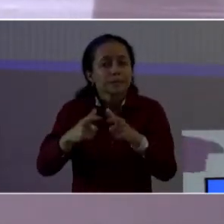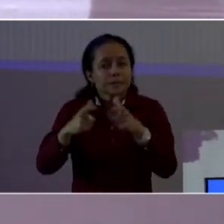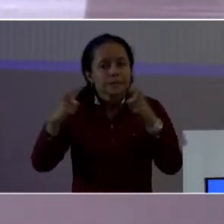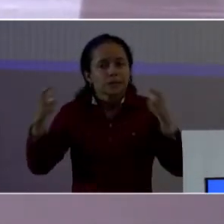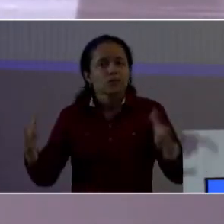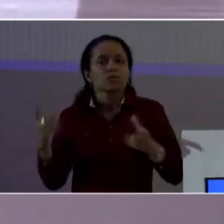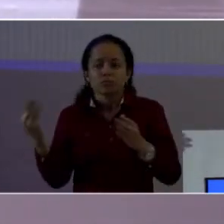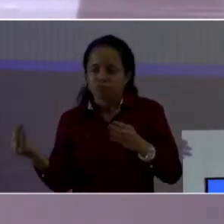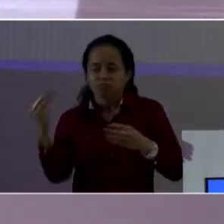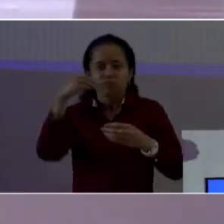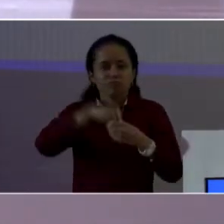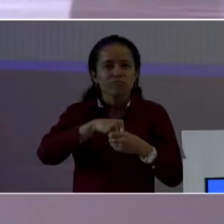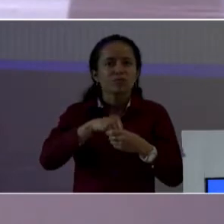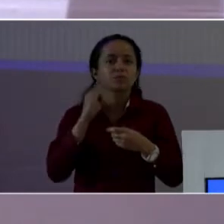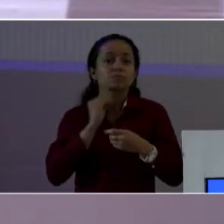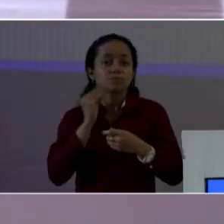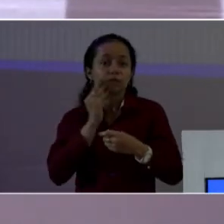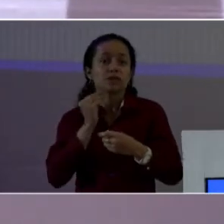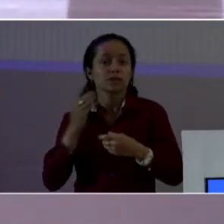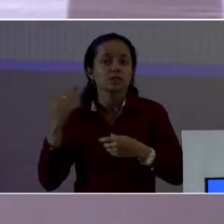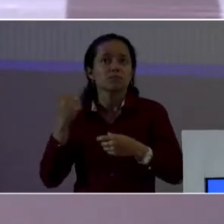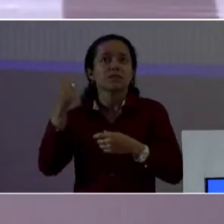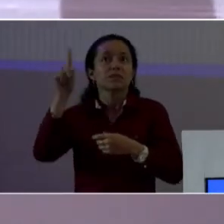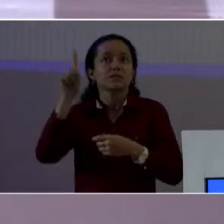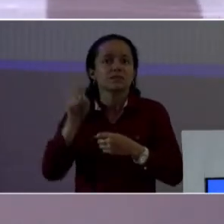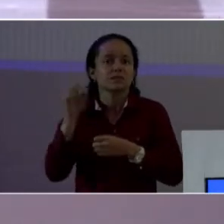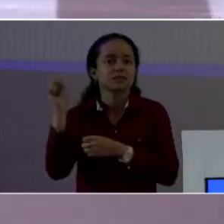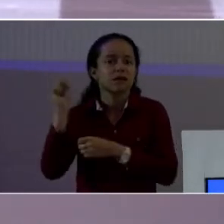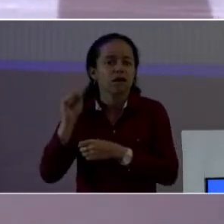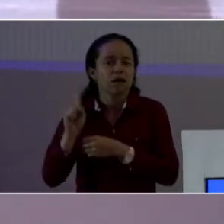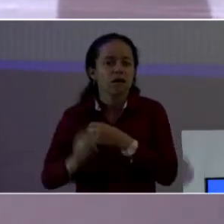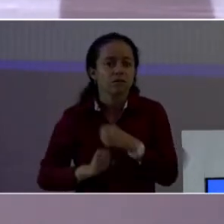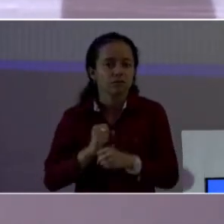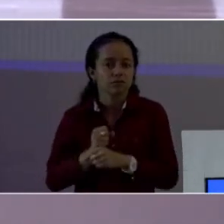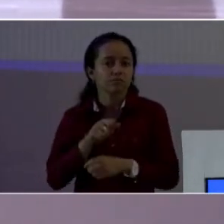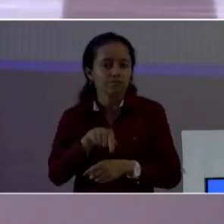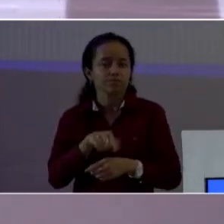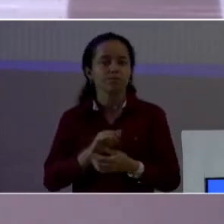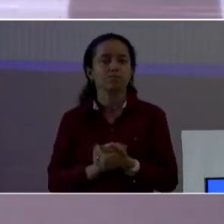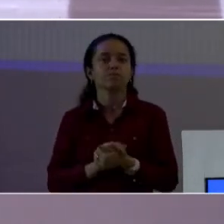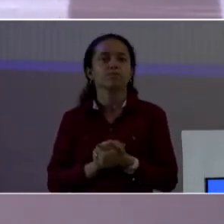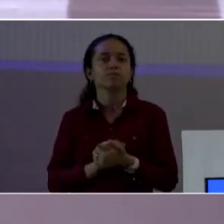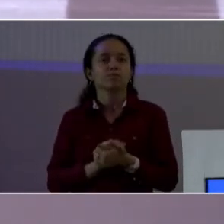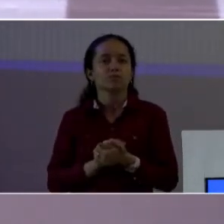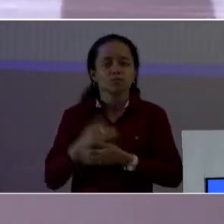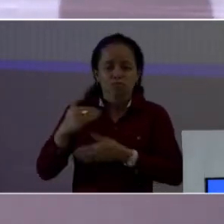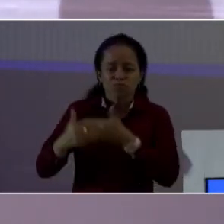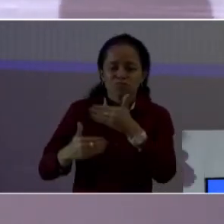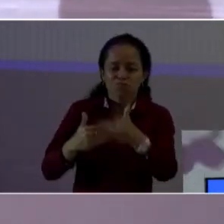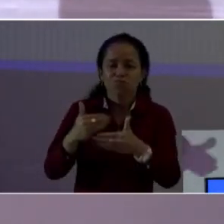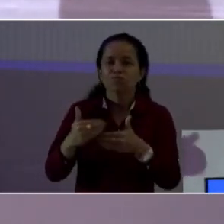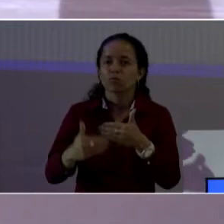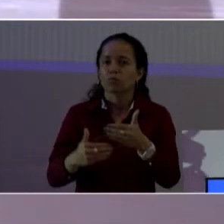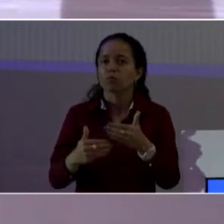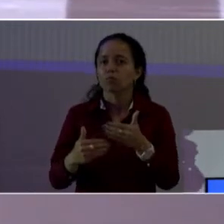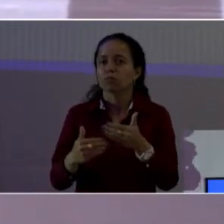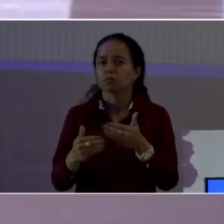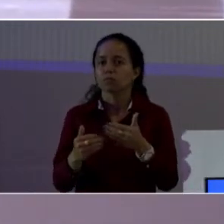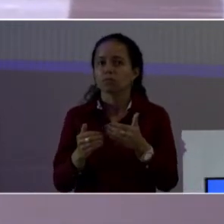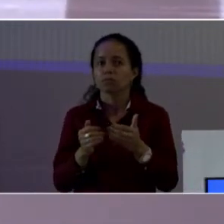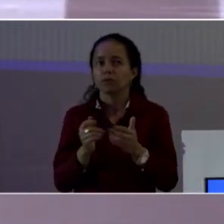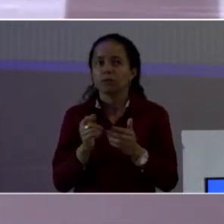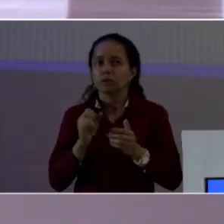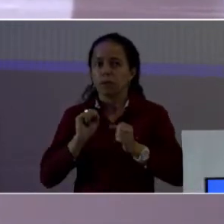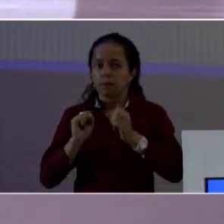con una experiencia, como lo bien lo decía Andrés, de más de 16 años, de reintegración especial, un proceso que podemos decir que casi que